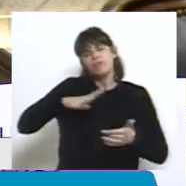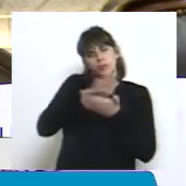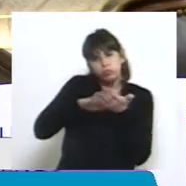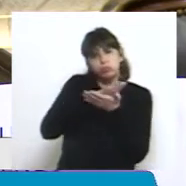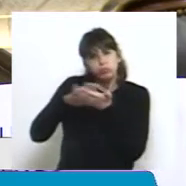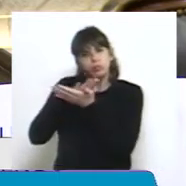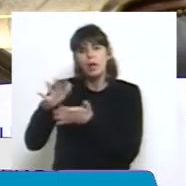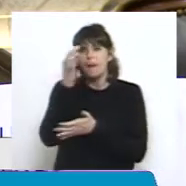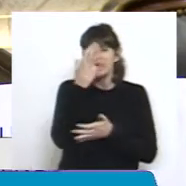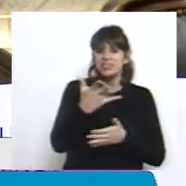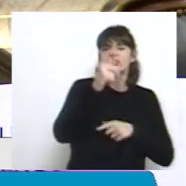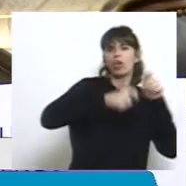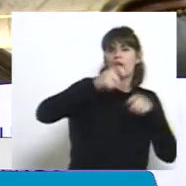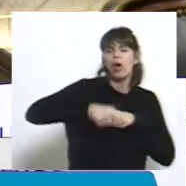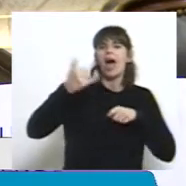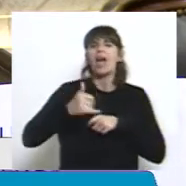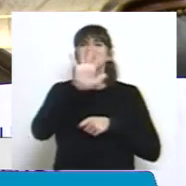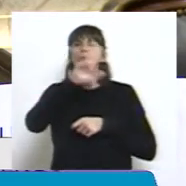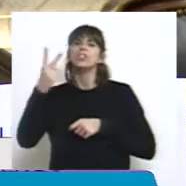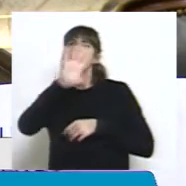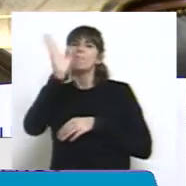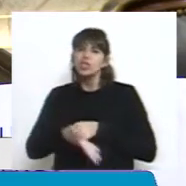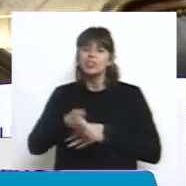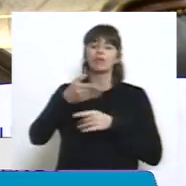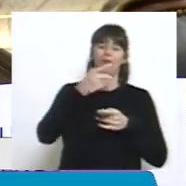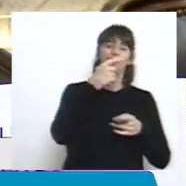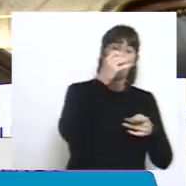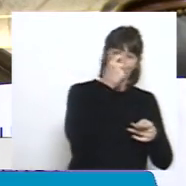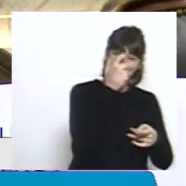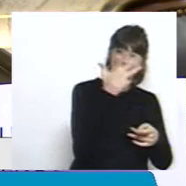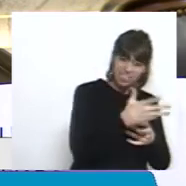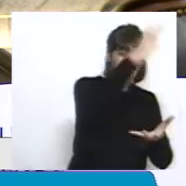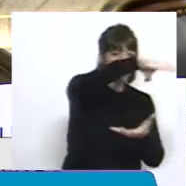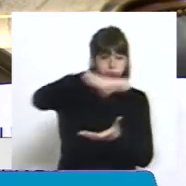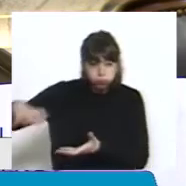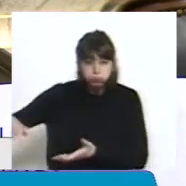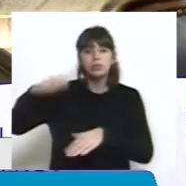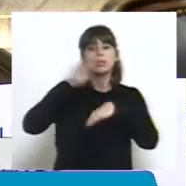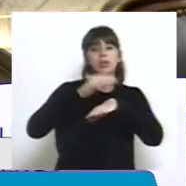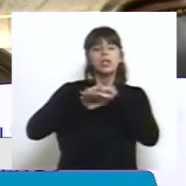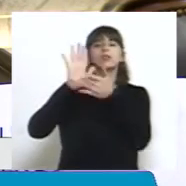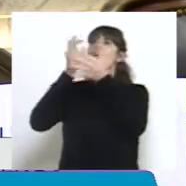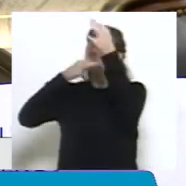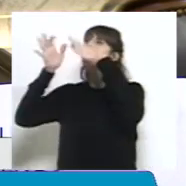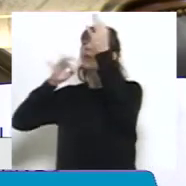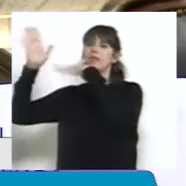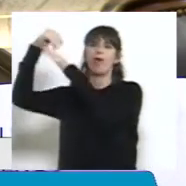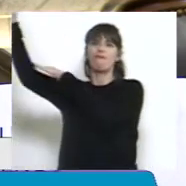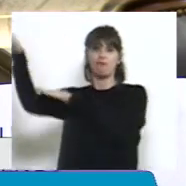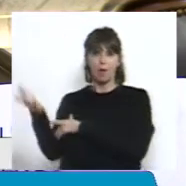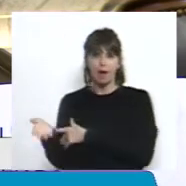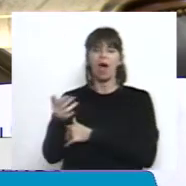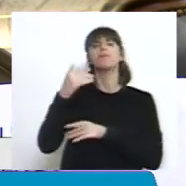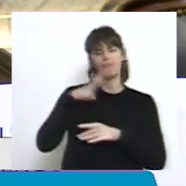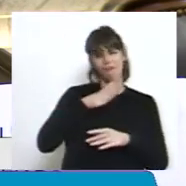25 firmas tienen el 52% de las exportaciones. Las 100 primeras firmas tienen el 73%. Hay